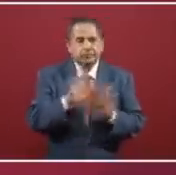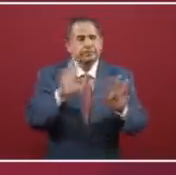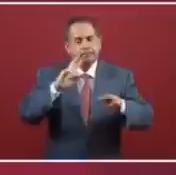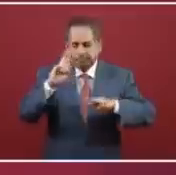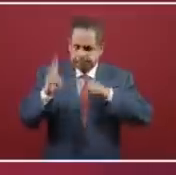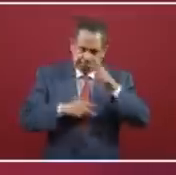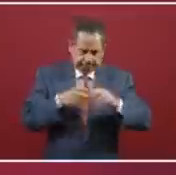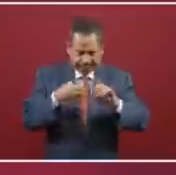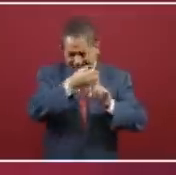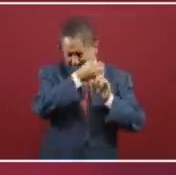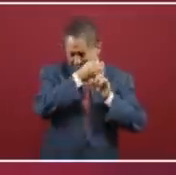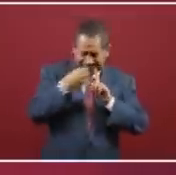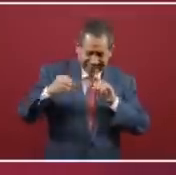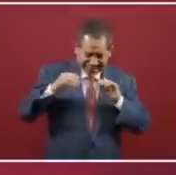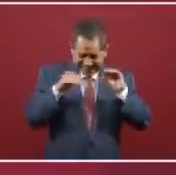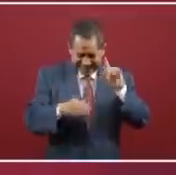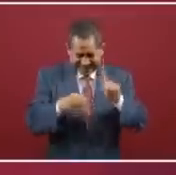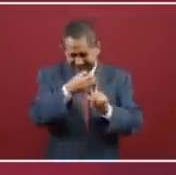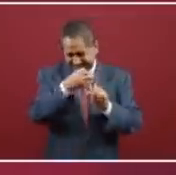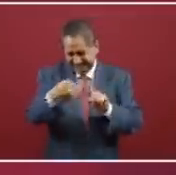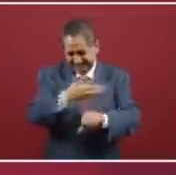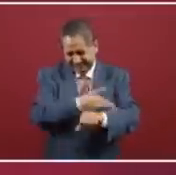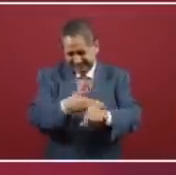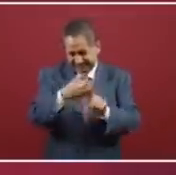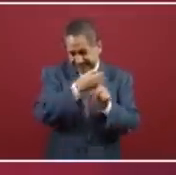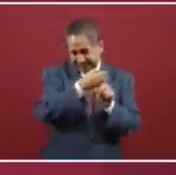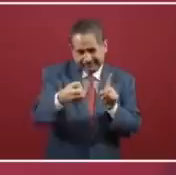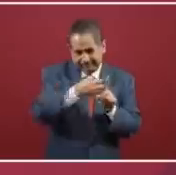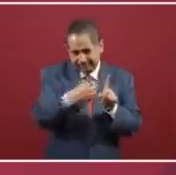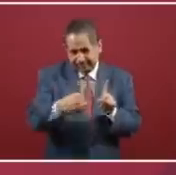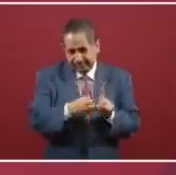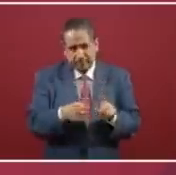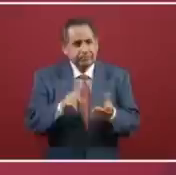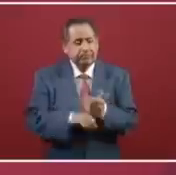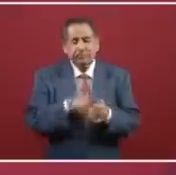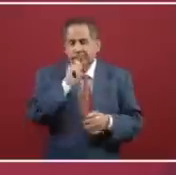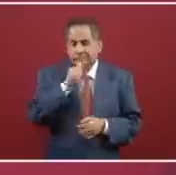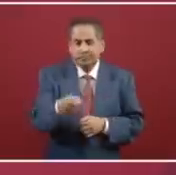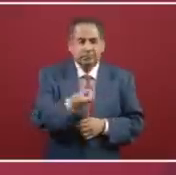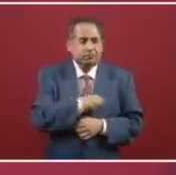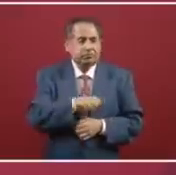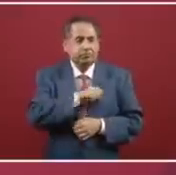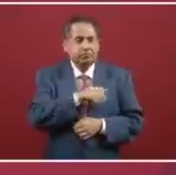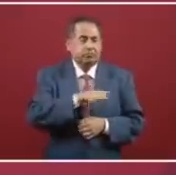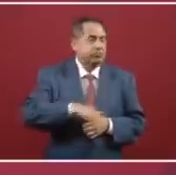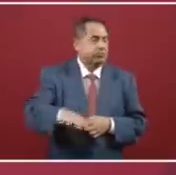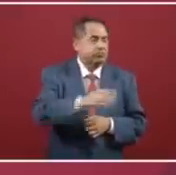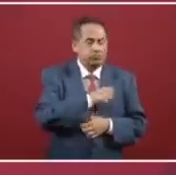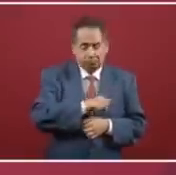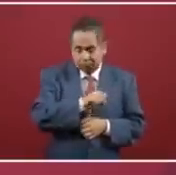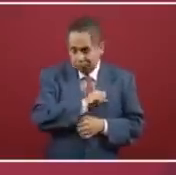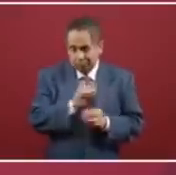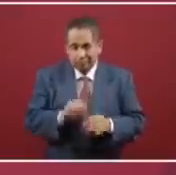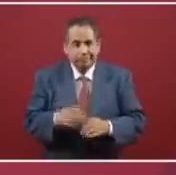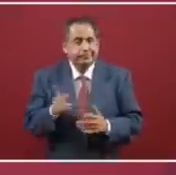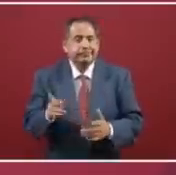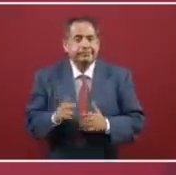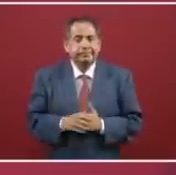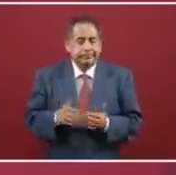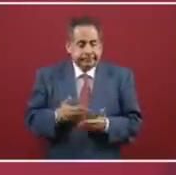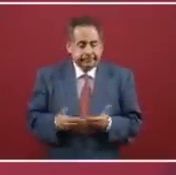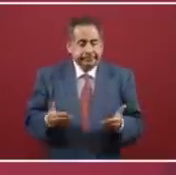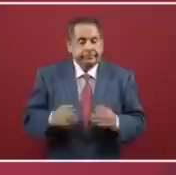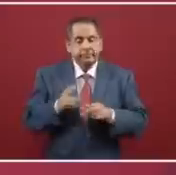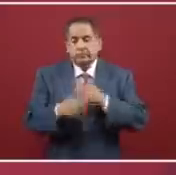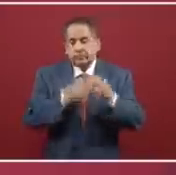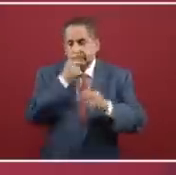regularizar esto algo parecido sucede en el sector salud pero por